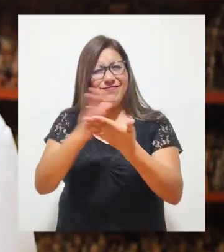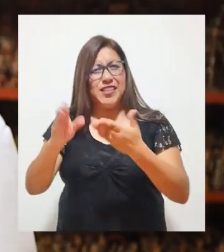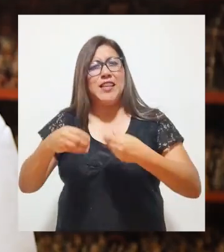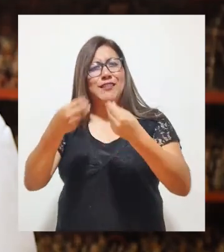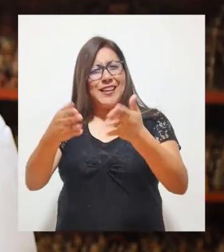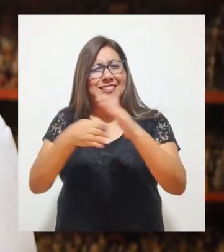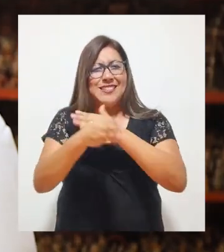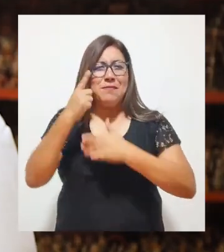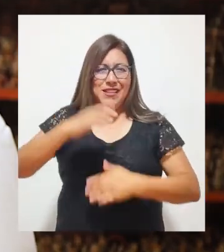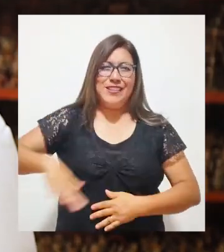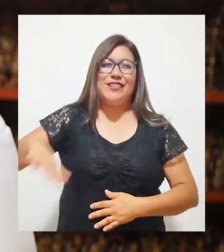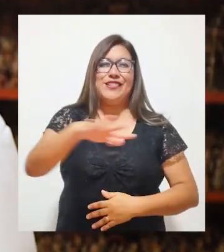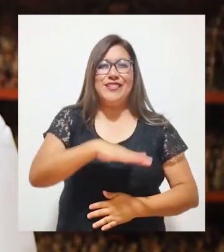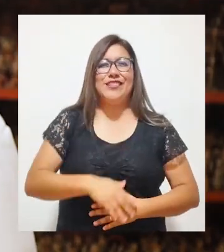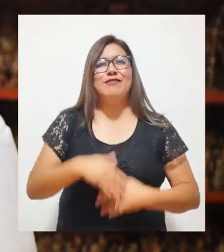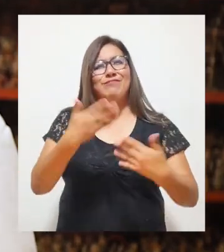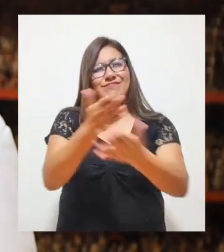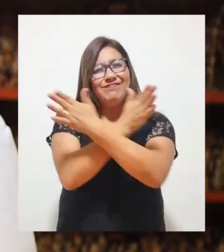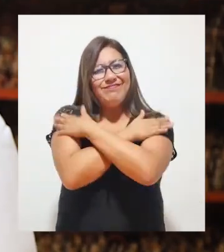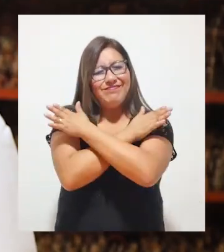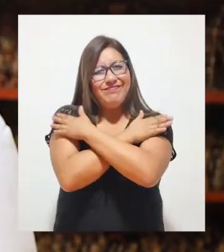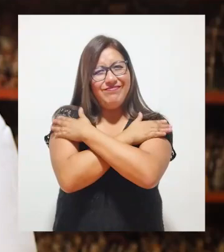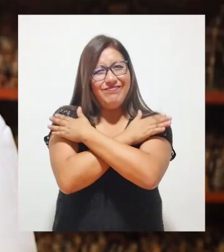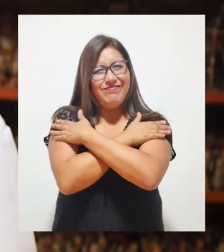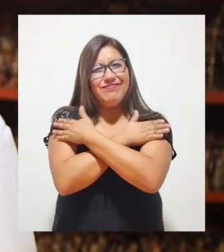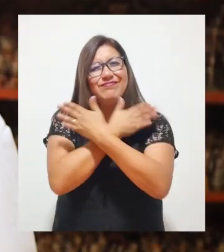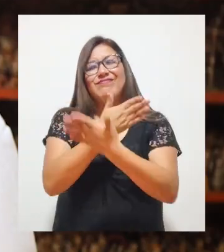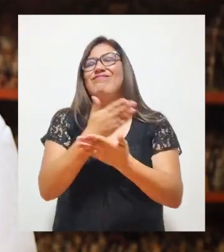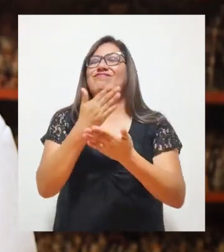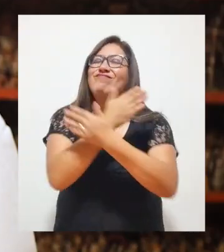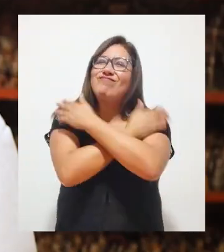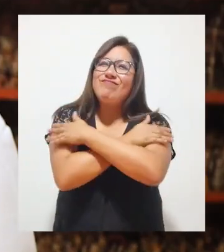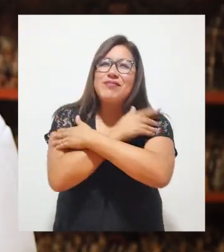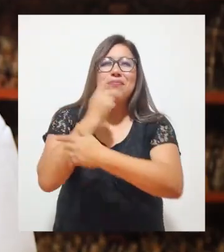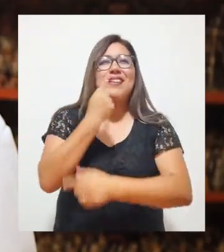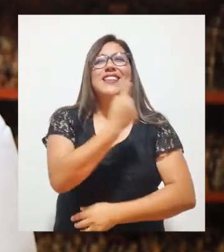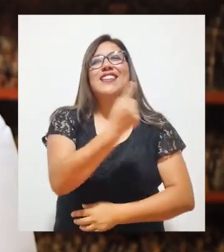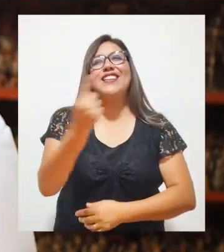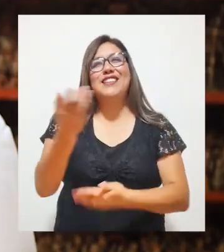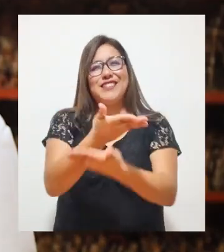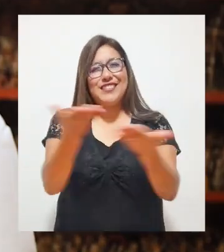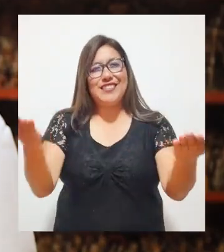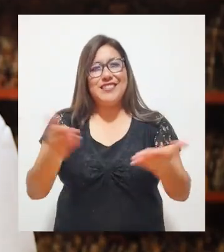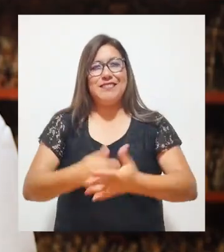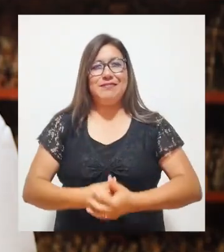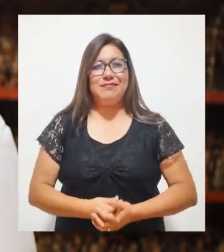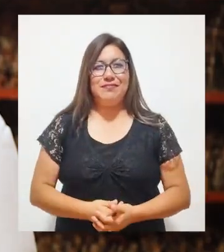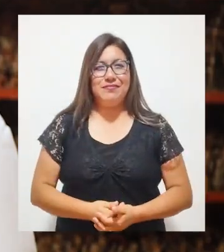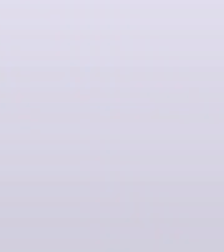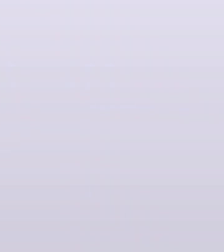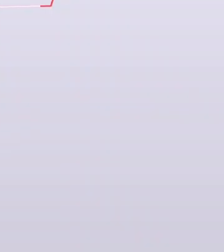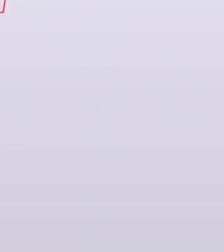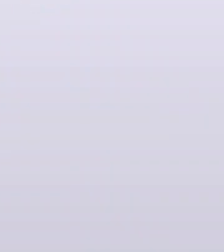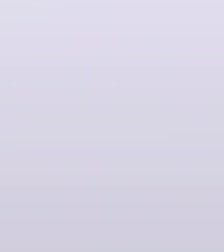y accesible para todos y todas. Un abrazo sororo y fraterno para cada uno de